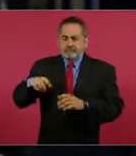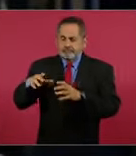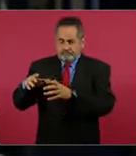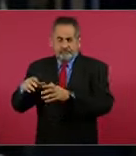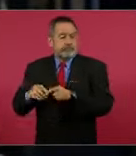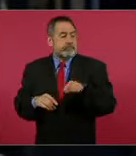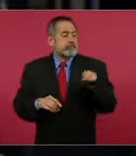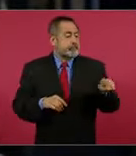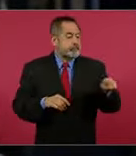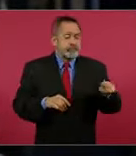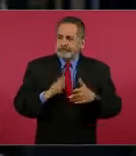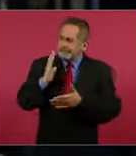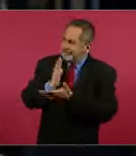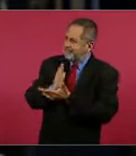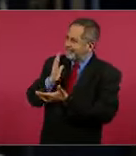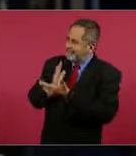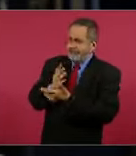precisamente